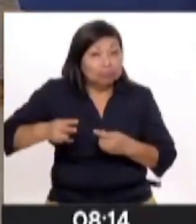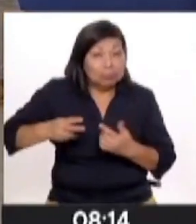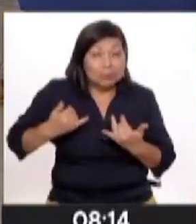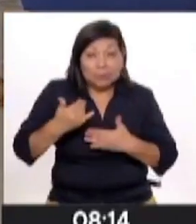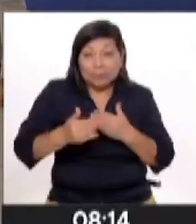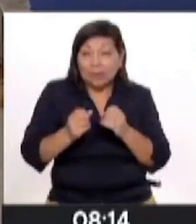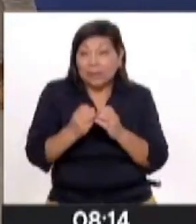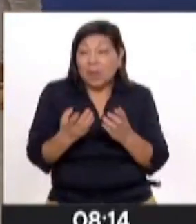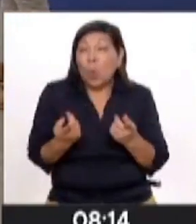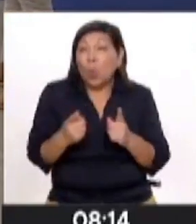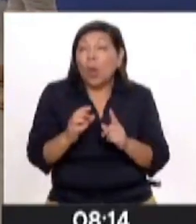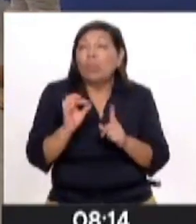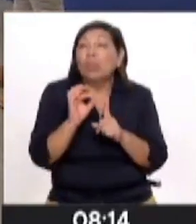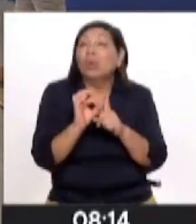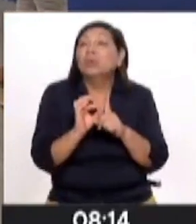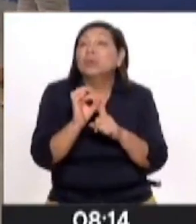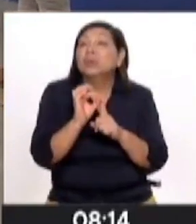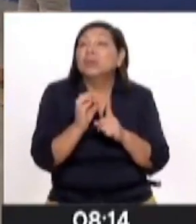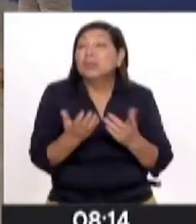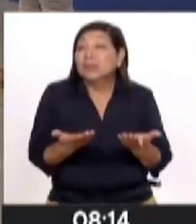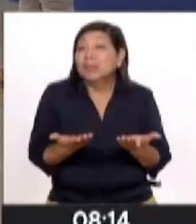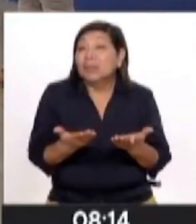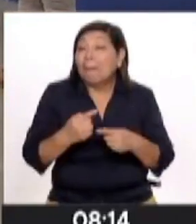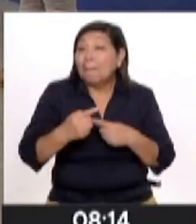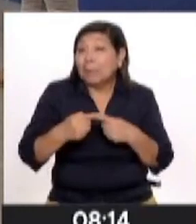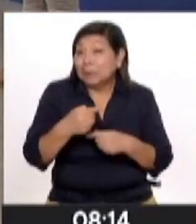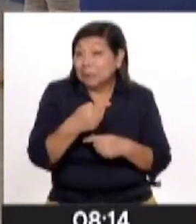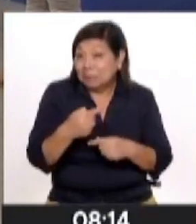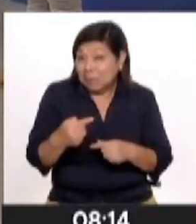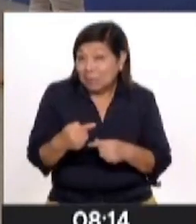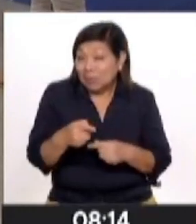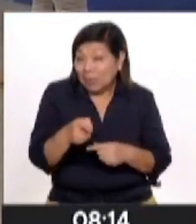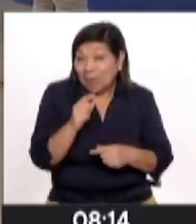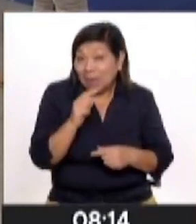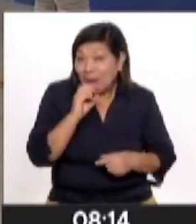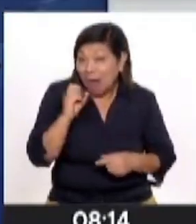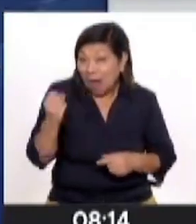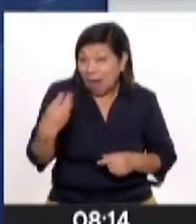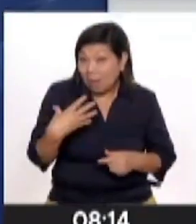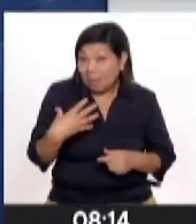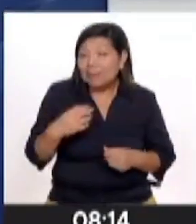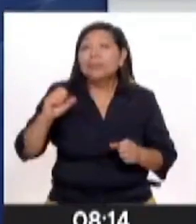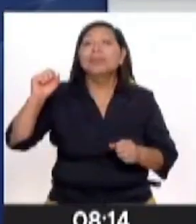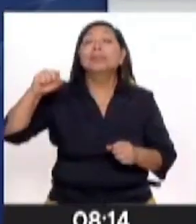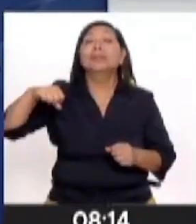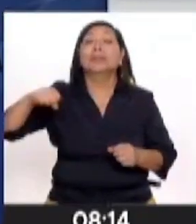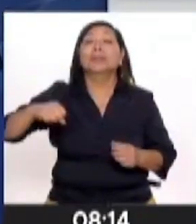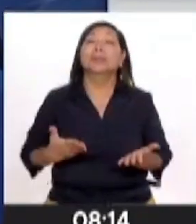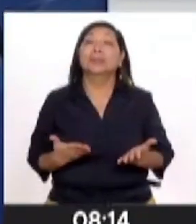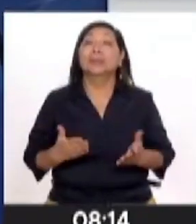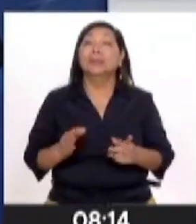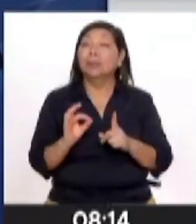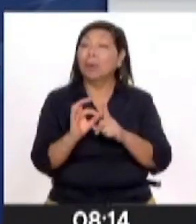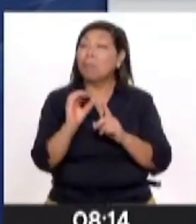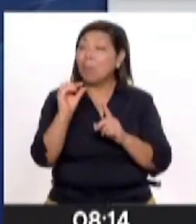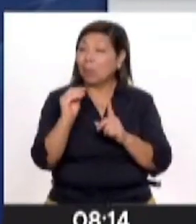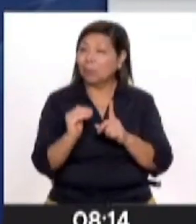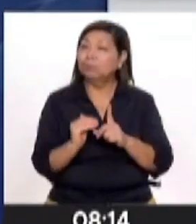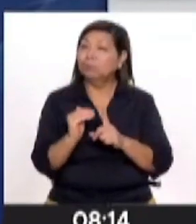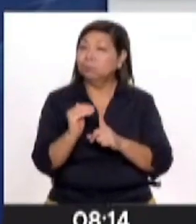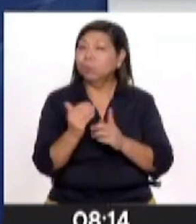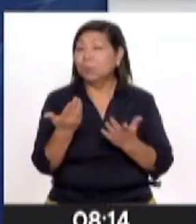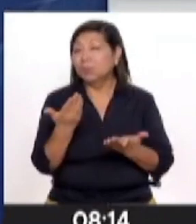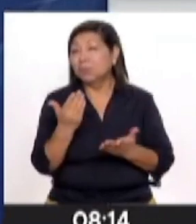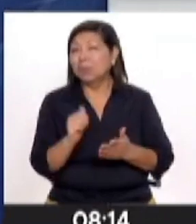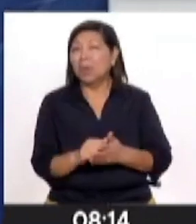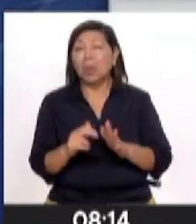estos días en cuanto a temperaturas en las próximas semanas, de acuerdo a lo que usted señala? Sí, todavía estamos con temperaturas elevadas, estamos pues